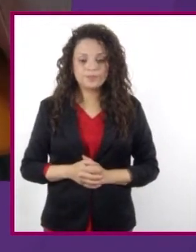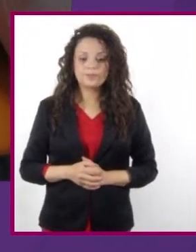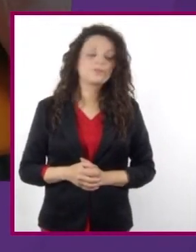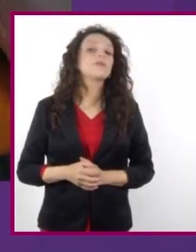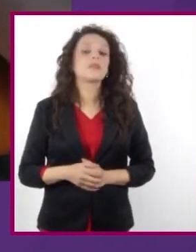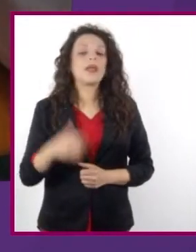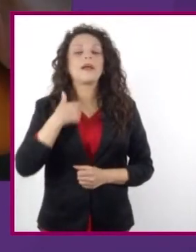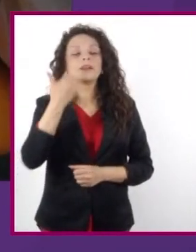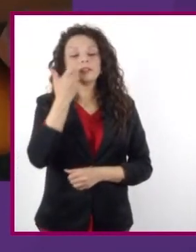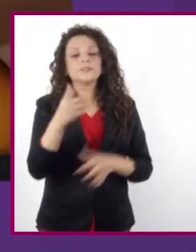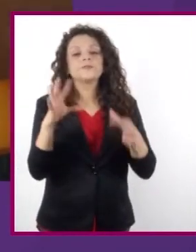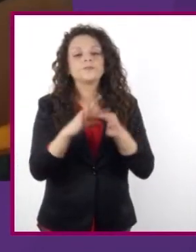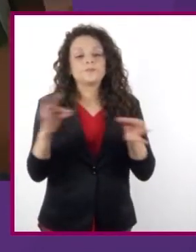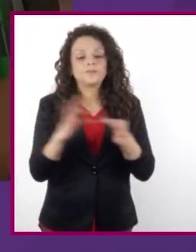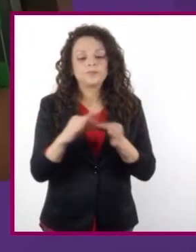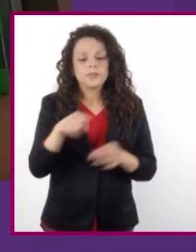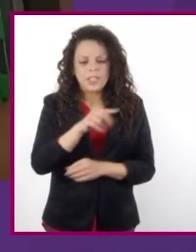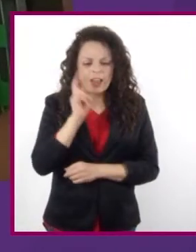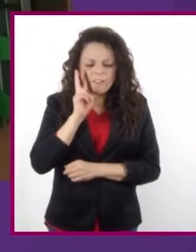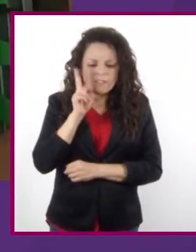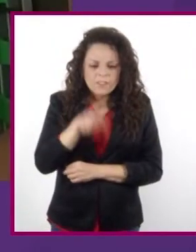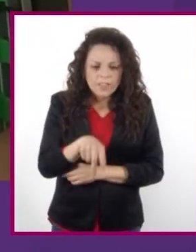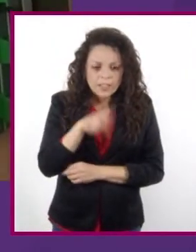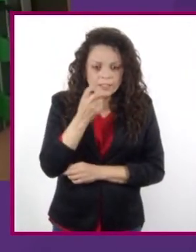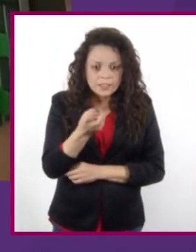platico. Esto que ven aquí